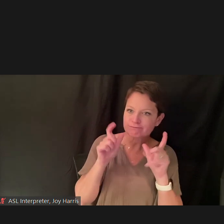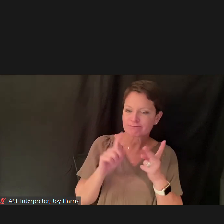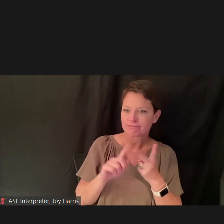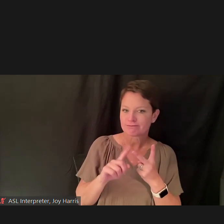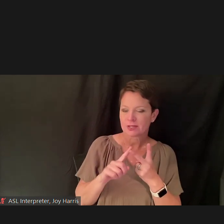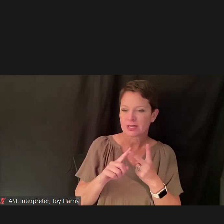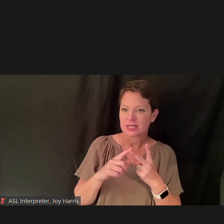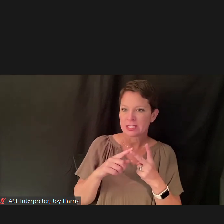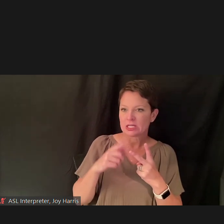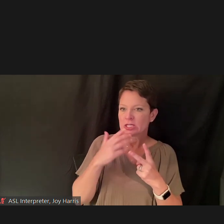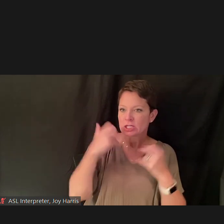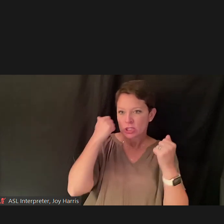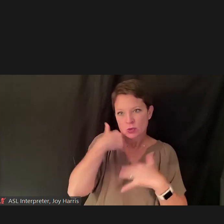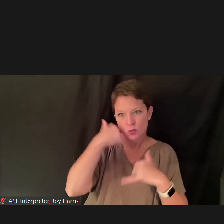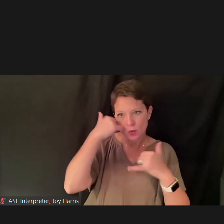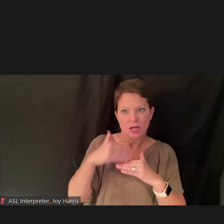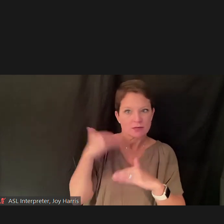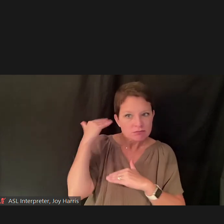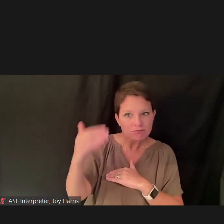estar